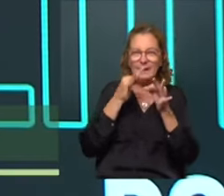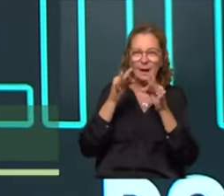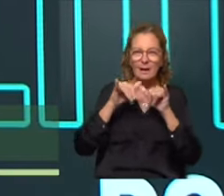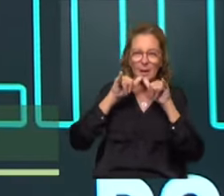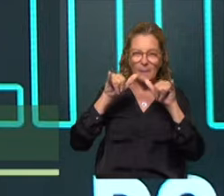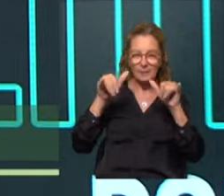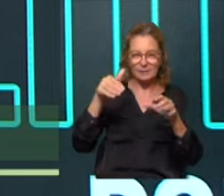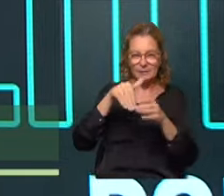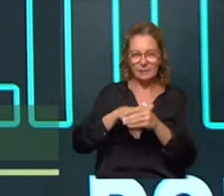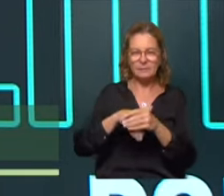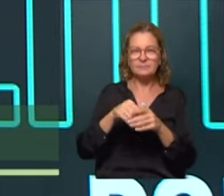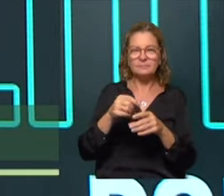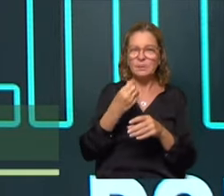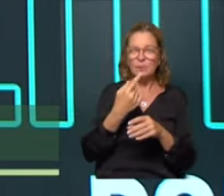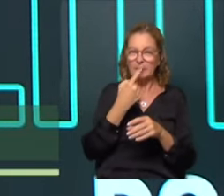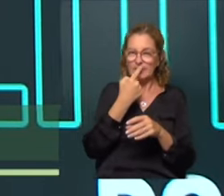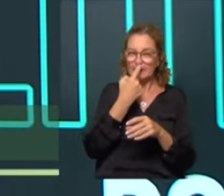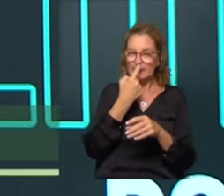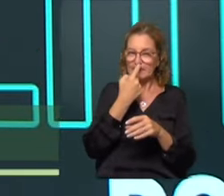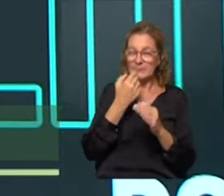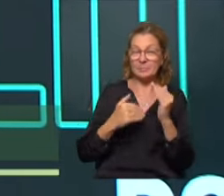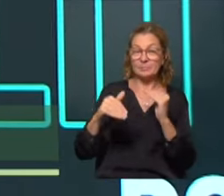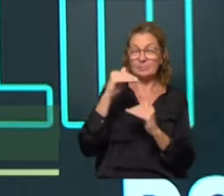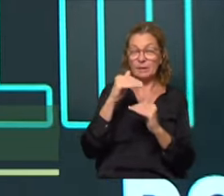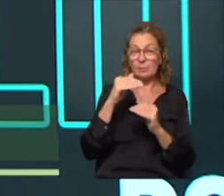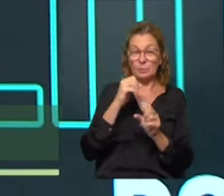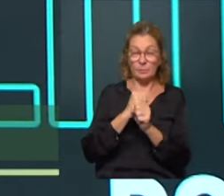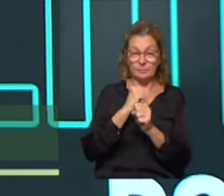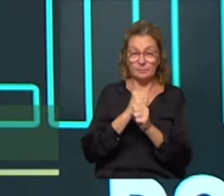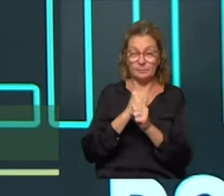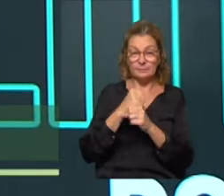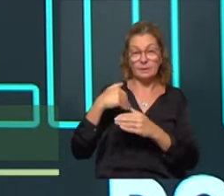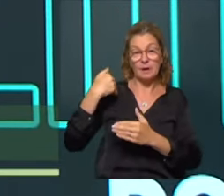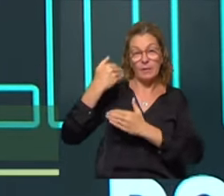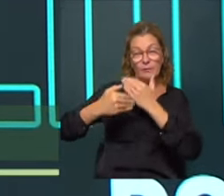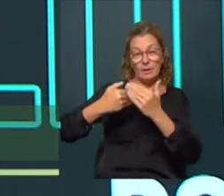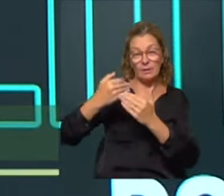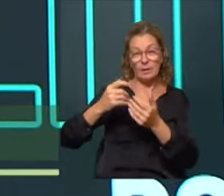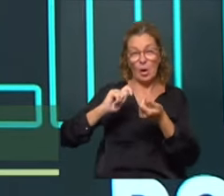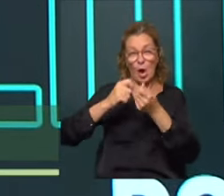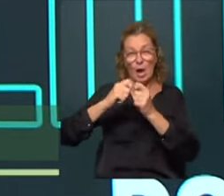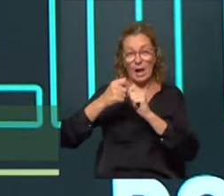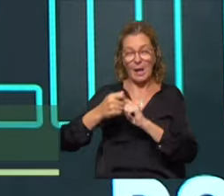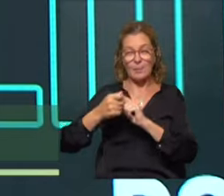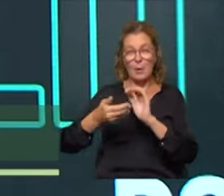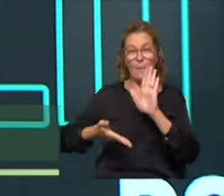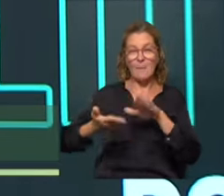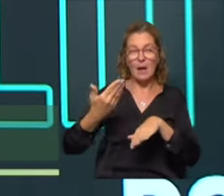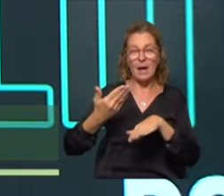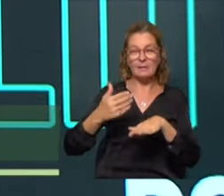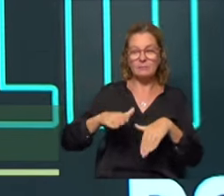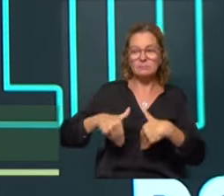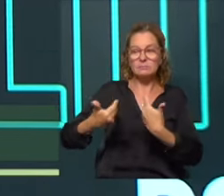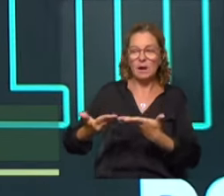campaña electoral, claro, ¿no? Es decir, bueno, el fuerte crecimiento que hubo del empleo, el avance en las reformas, que hay más recursos